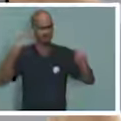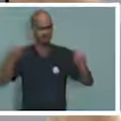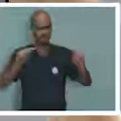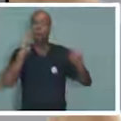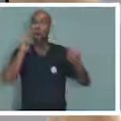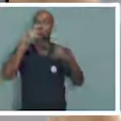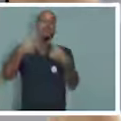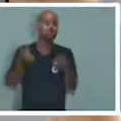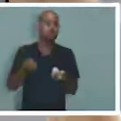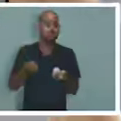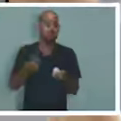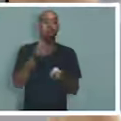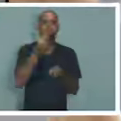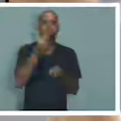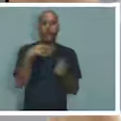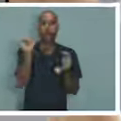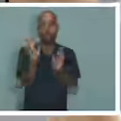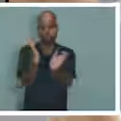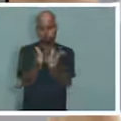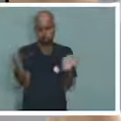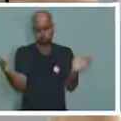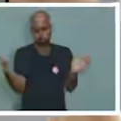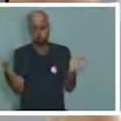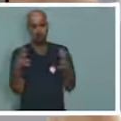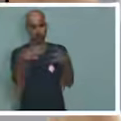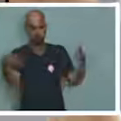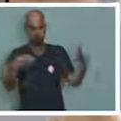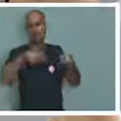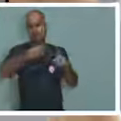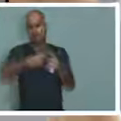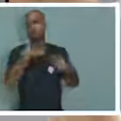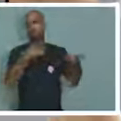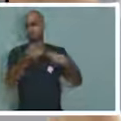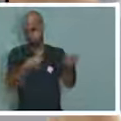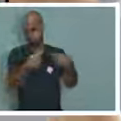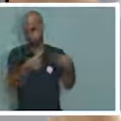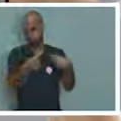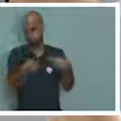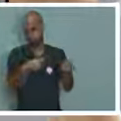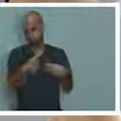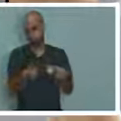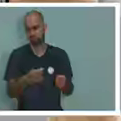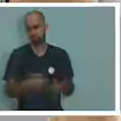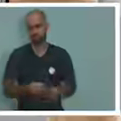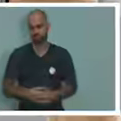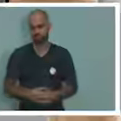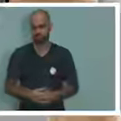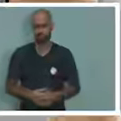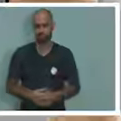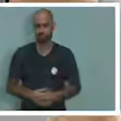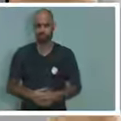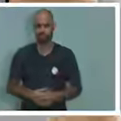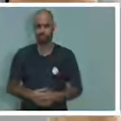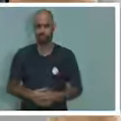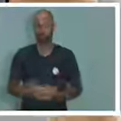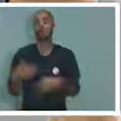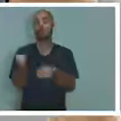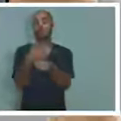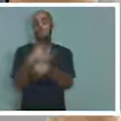al proceso de producción y comercialización de las diferentes razas de cerdos, según la